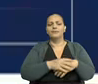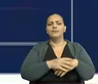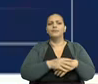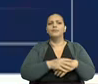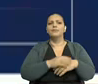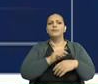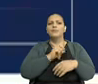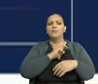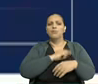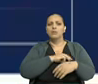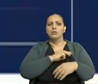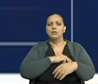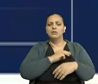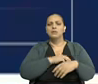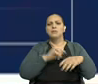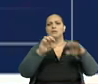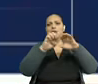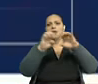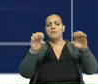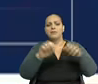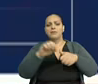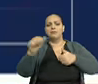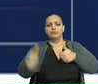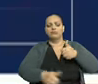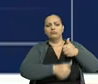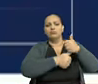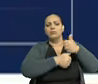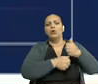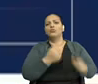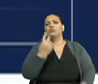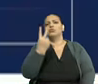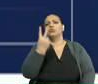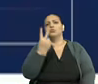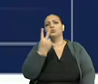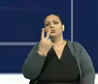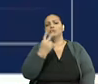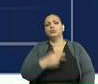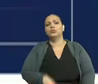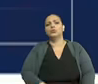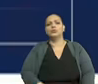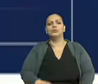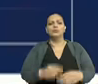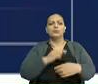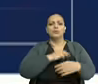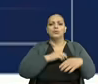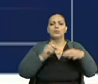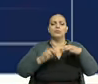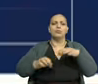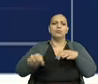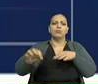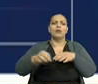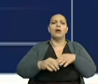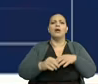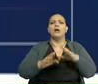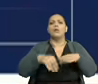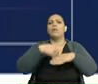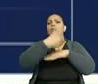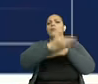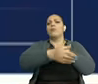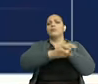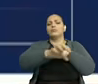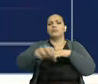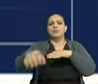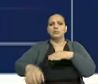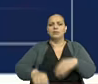municipales y empresas a cargo de las alcaldías, 2 gobiernos descentralizados parroquiales y 5 en la